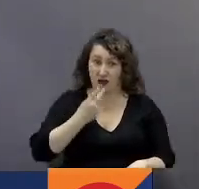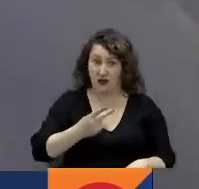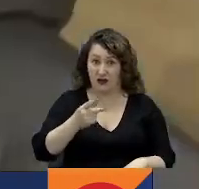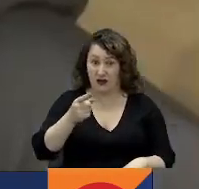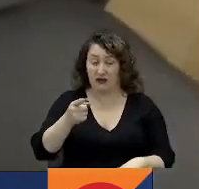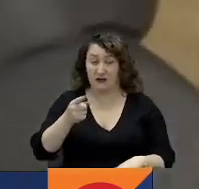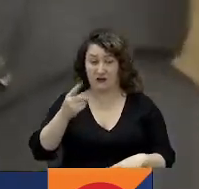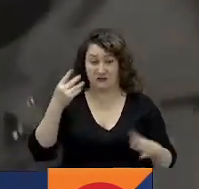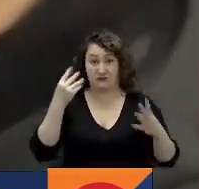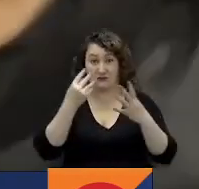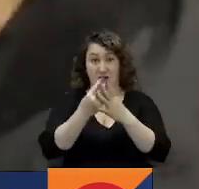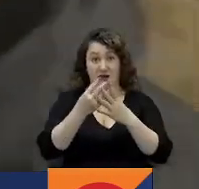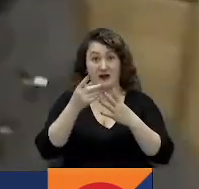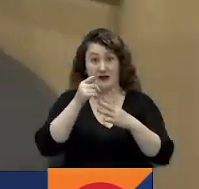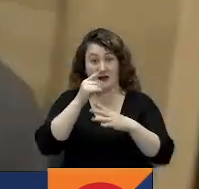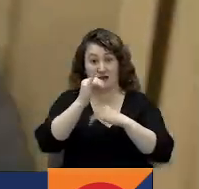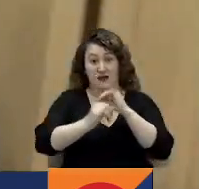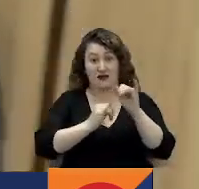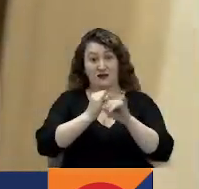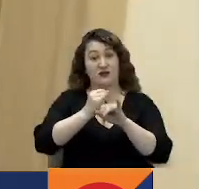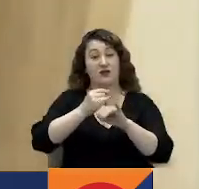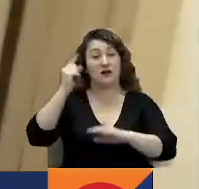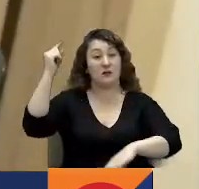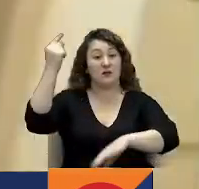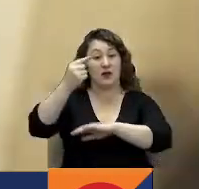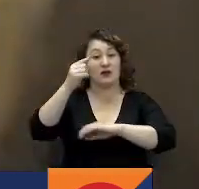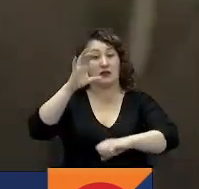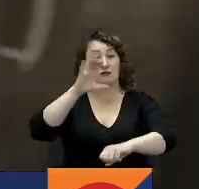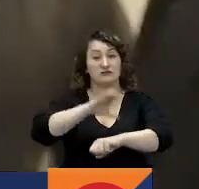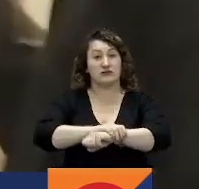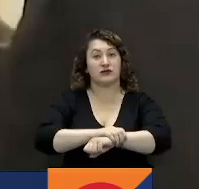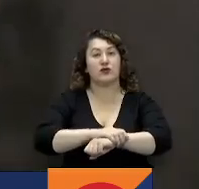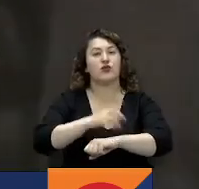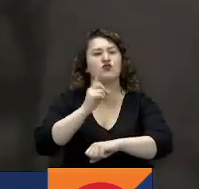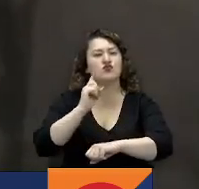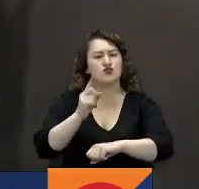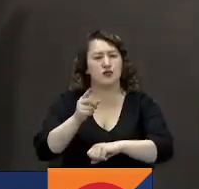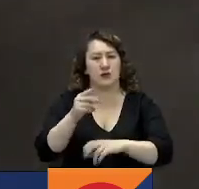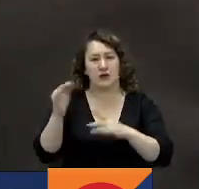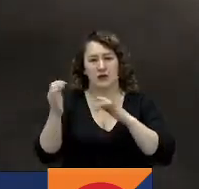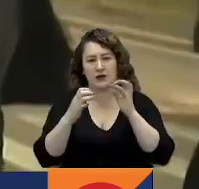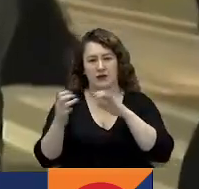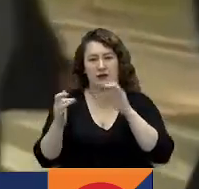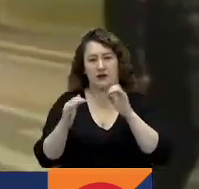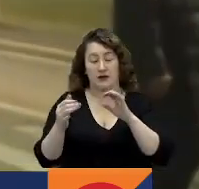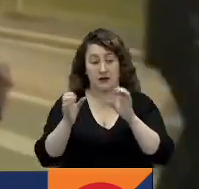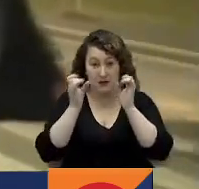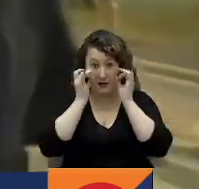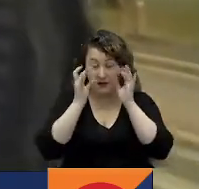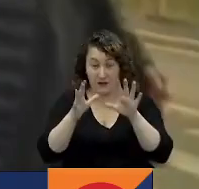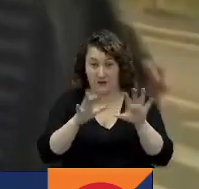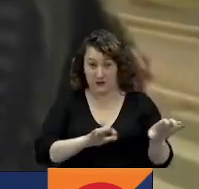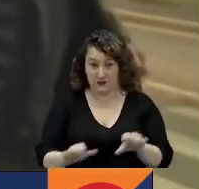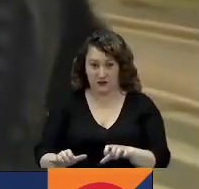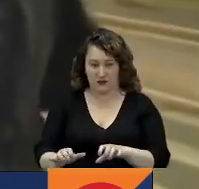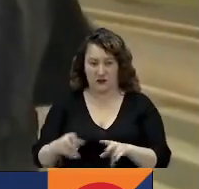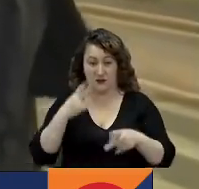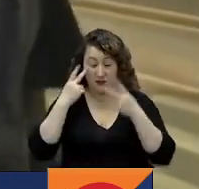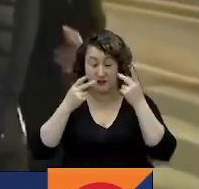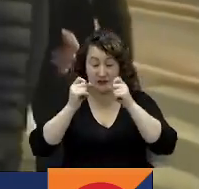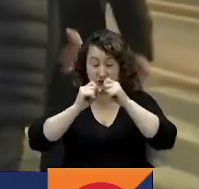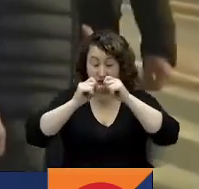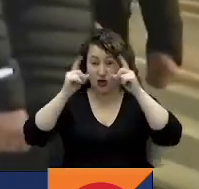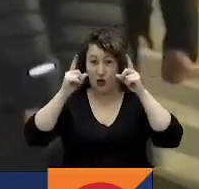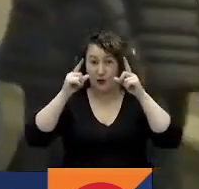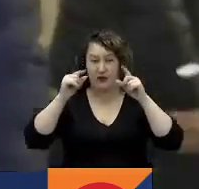Penal Internacional emitió una orden de captura en contra de Putin por crímenes de guerra. La visita sorpresa fue un día después de que hubiera pasado